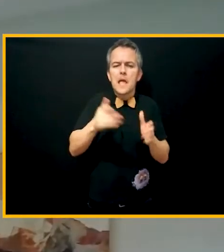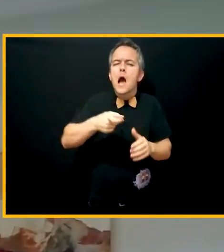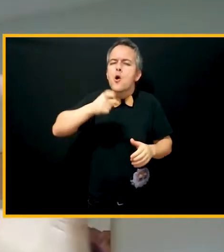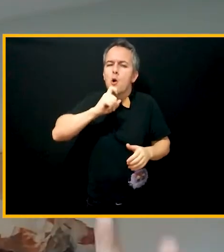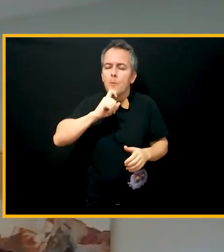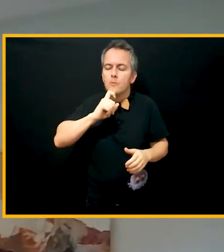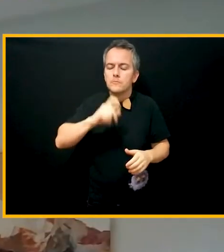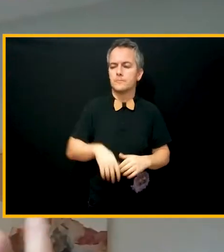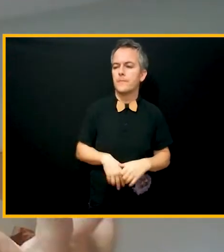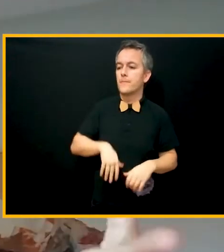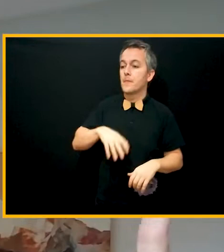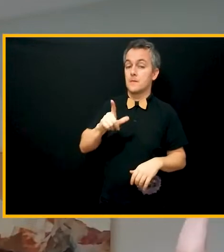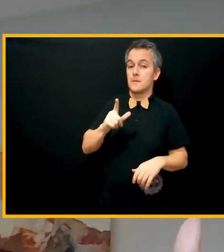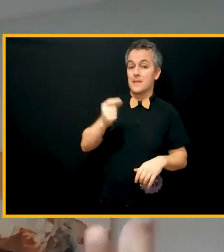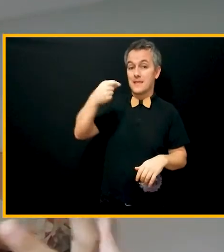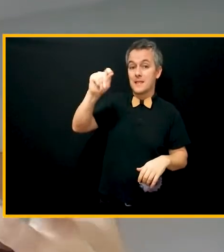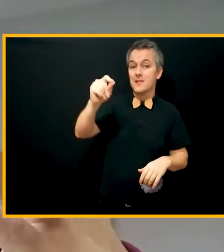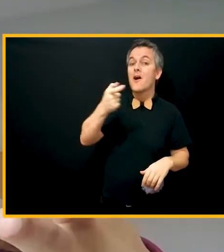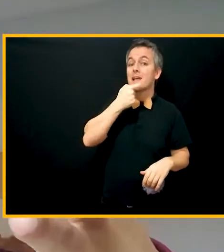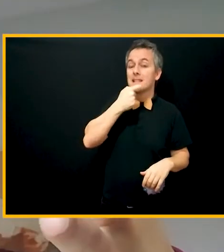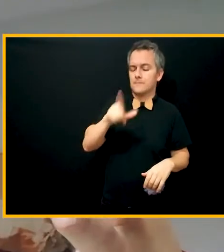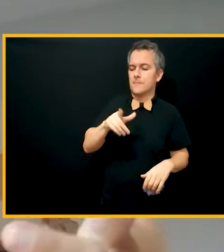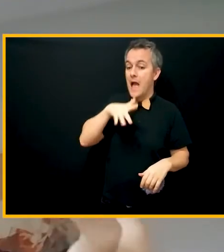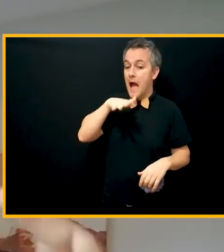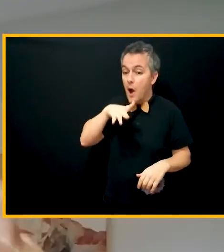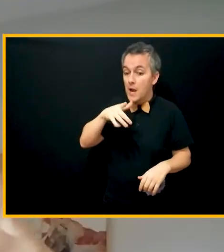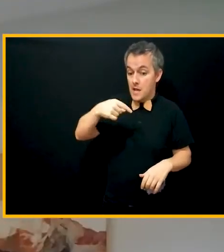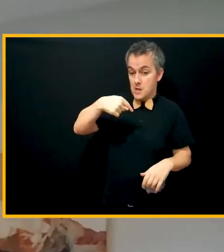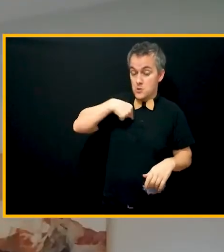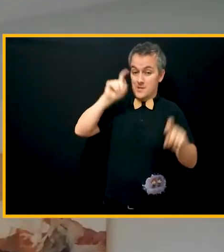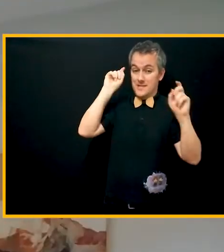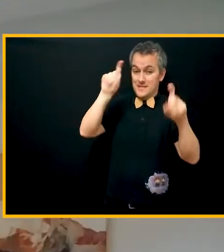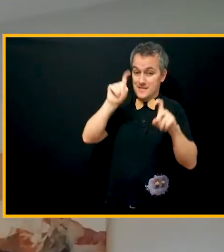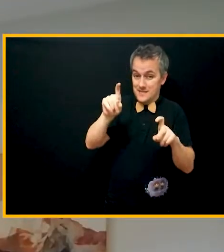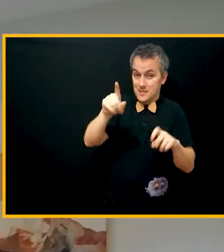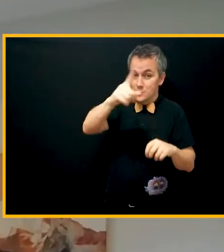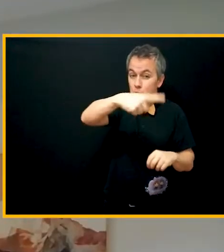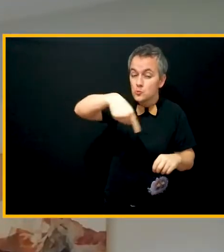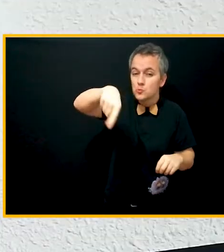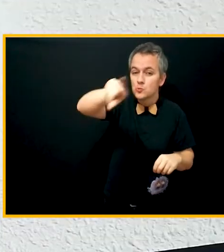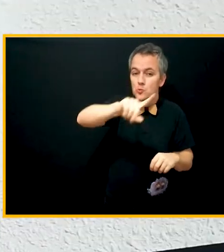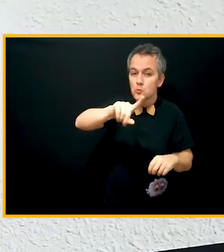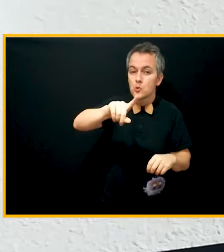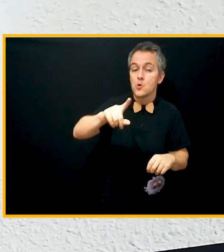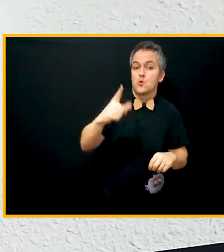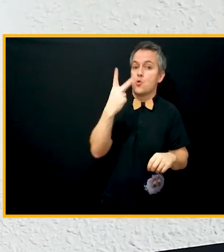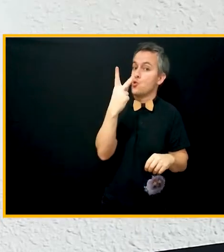Now I teaching for you two